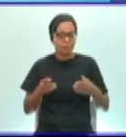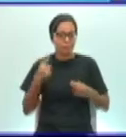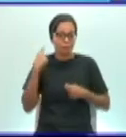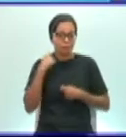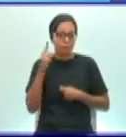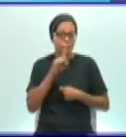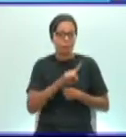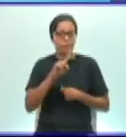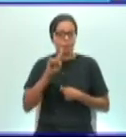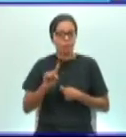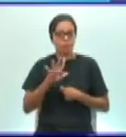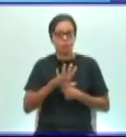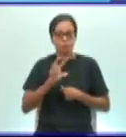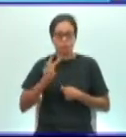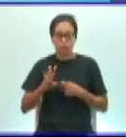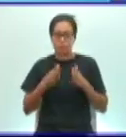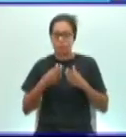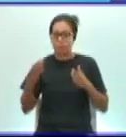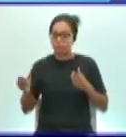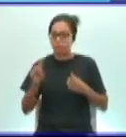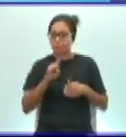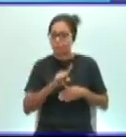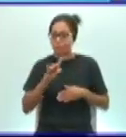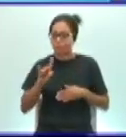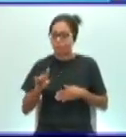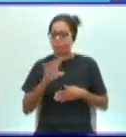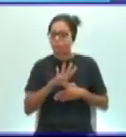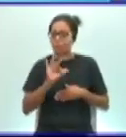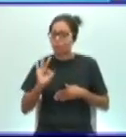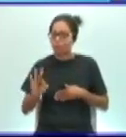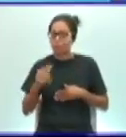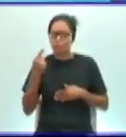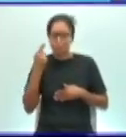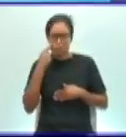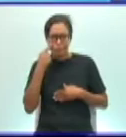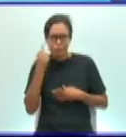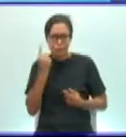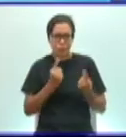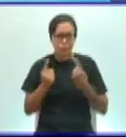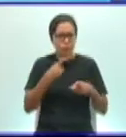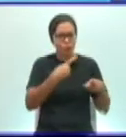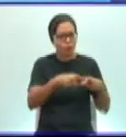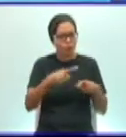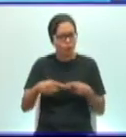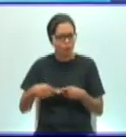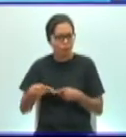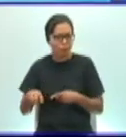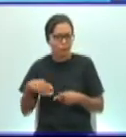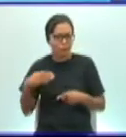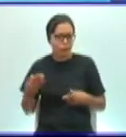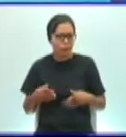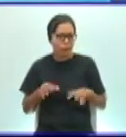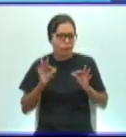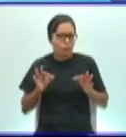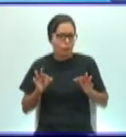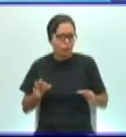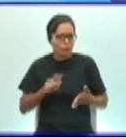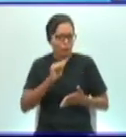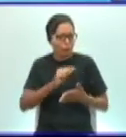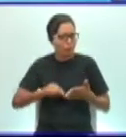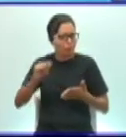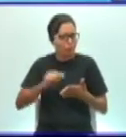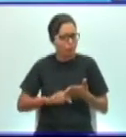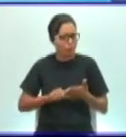donde perfilamos sobre todo algunos elementos desde el punto de vista de hechos concretos, estrategia, táctica, o